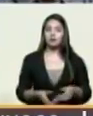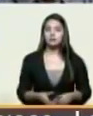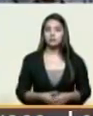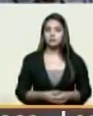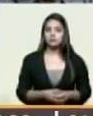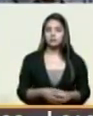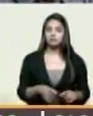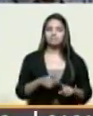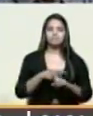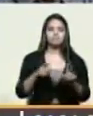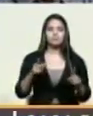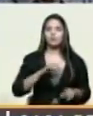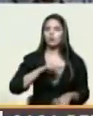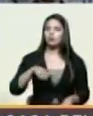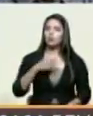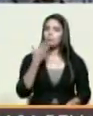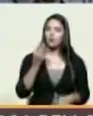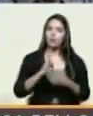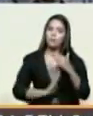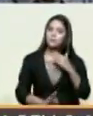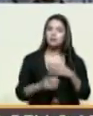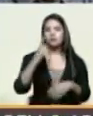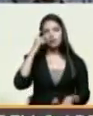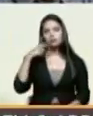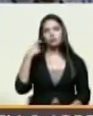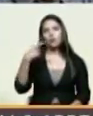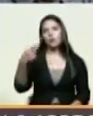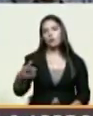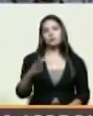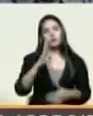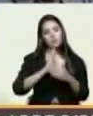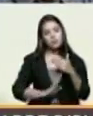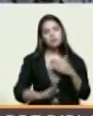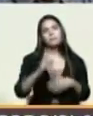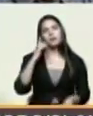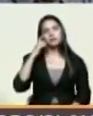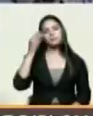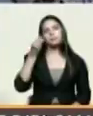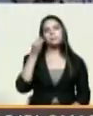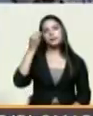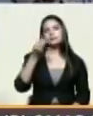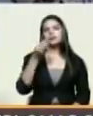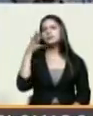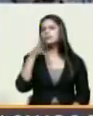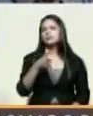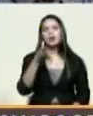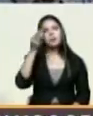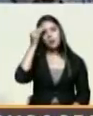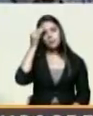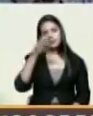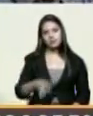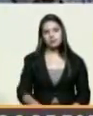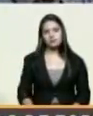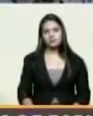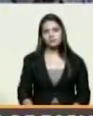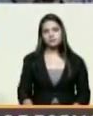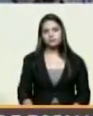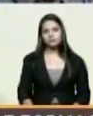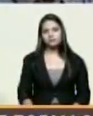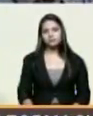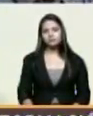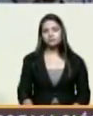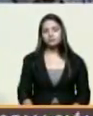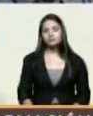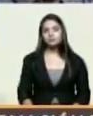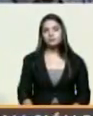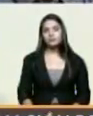Al contrario, seamos tan humildes, cada día levantándonos para pensar en qué es lo que vamos a aprender ese día. Miren, cuando yo